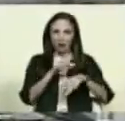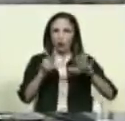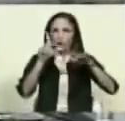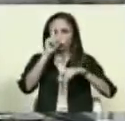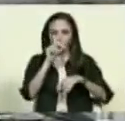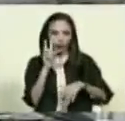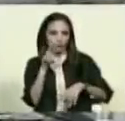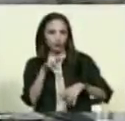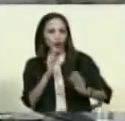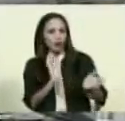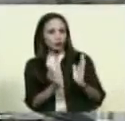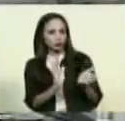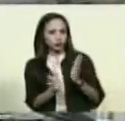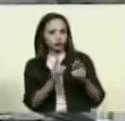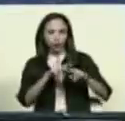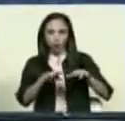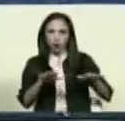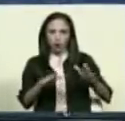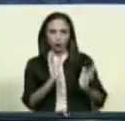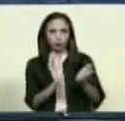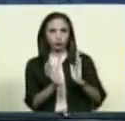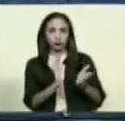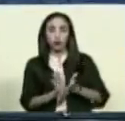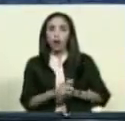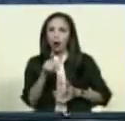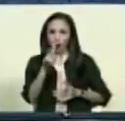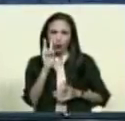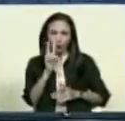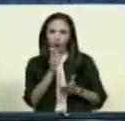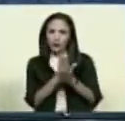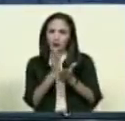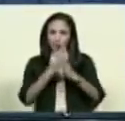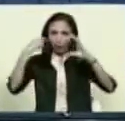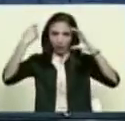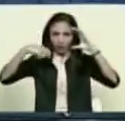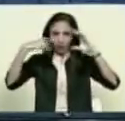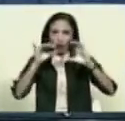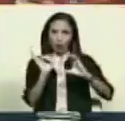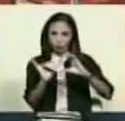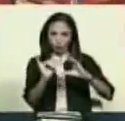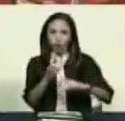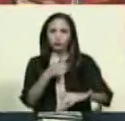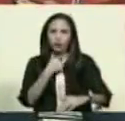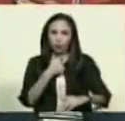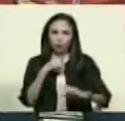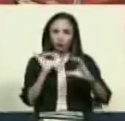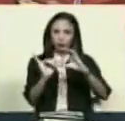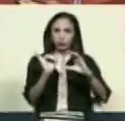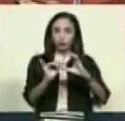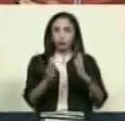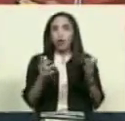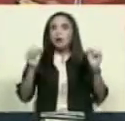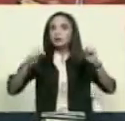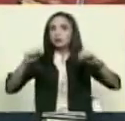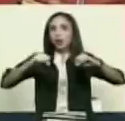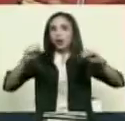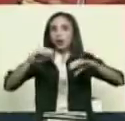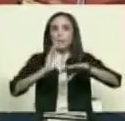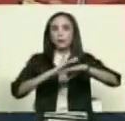años, y le hace esta pregunta y levantan la mano el 100%. Porque todos los niños hoy por hoy están metidos